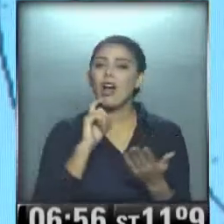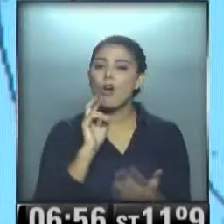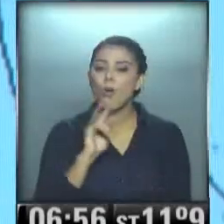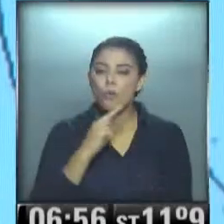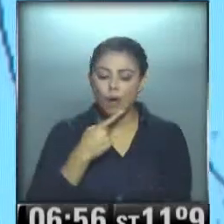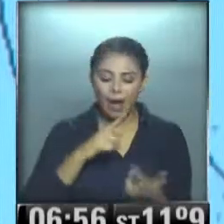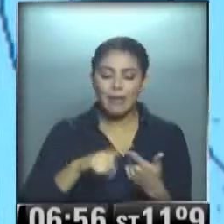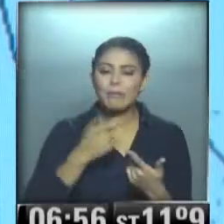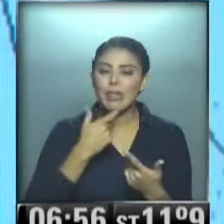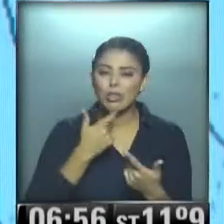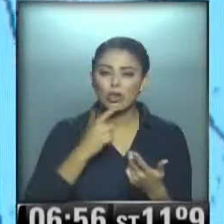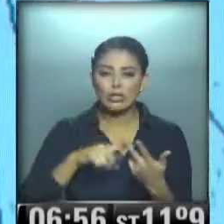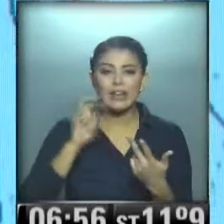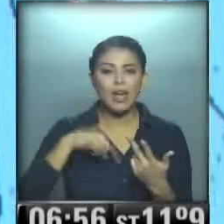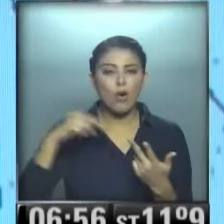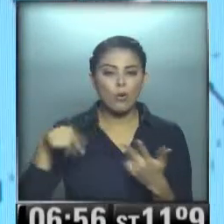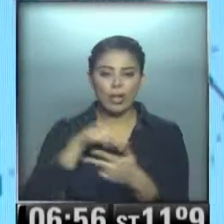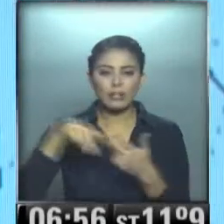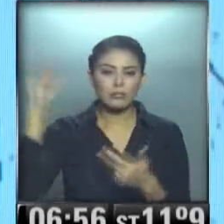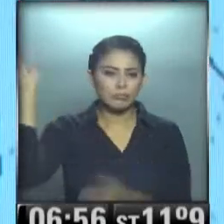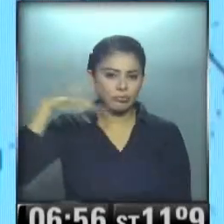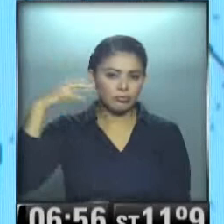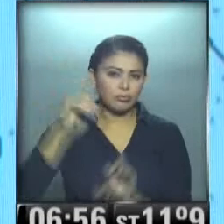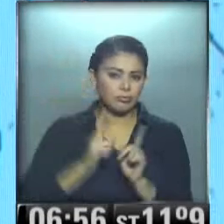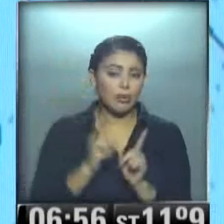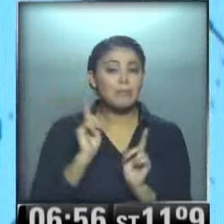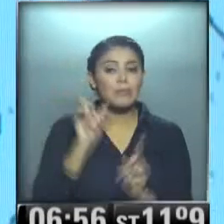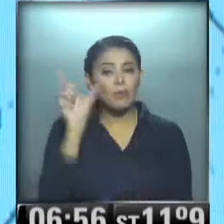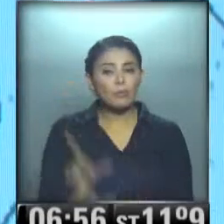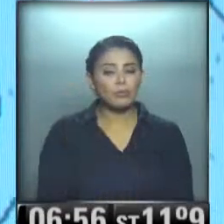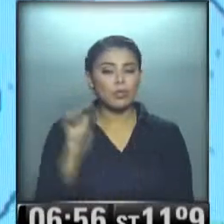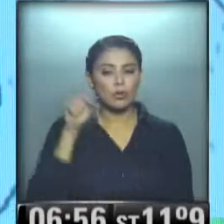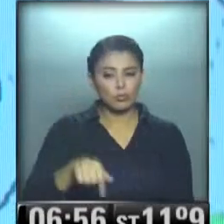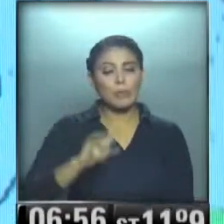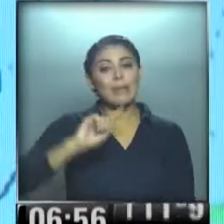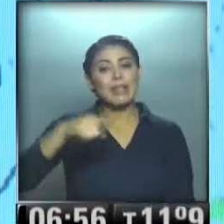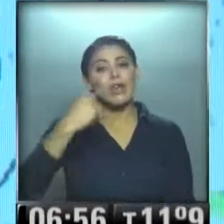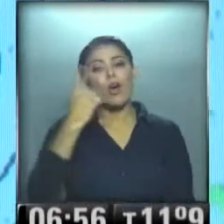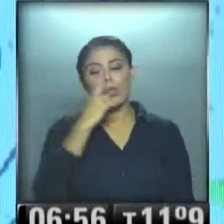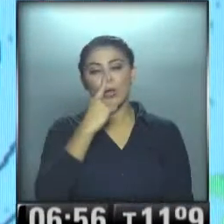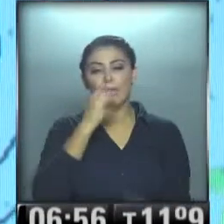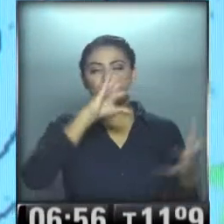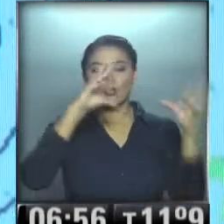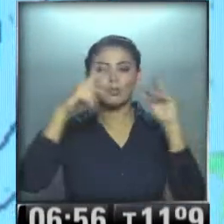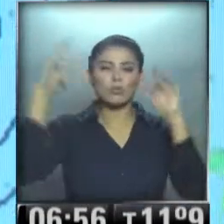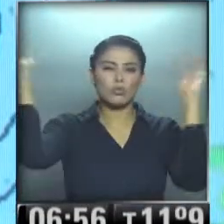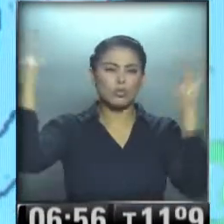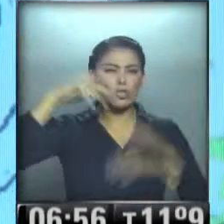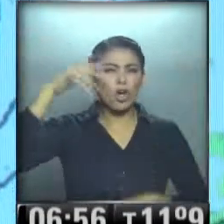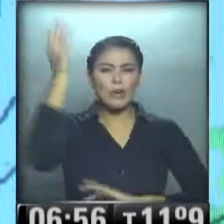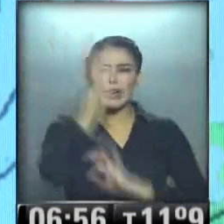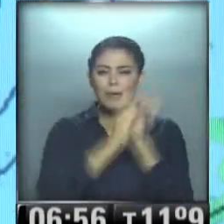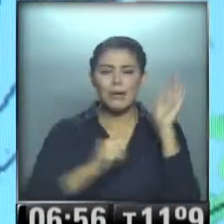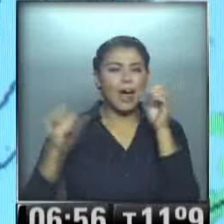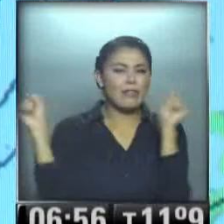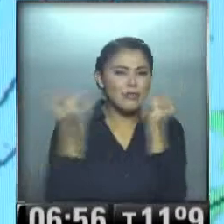de Mendoza, de Neuquén. Lo mismo en nuestra Patagonia, mañana va a ser otro día de mal tiempo, con lluvias, con nevadas, con